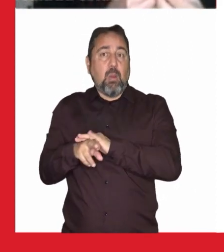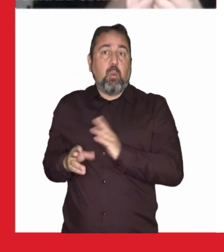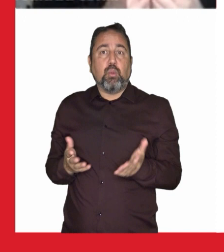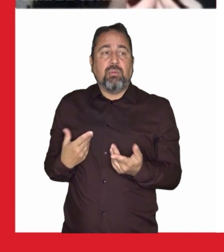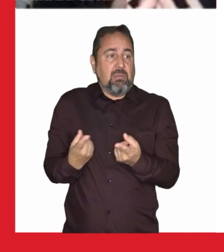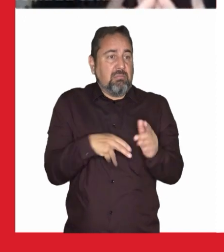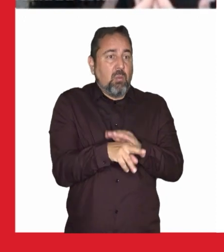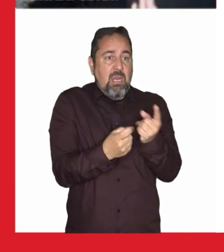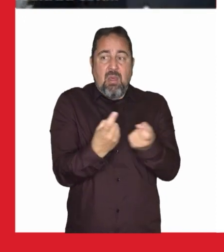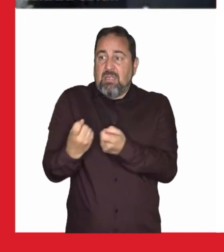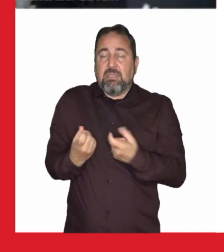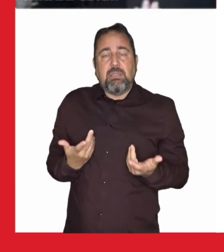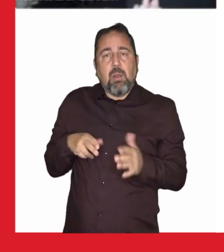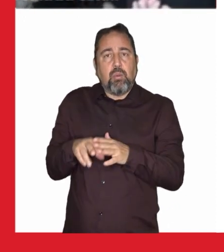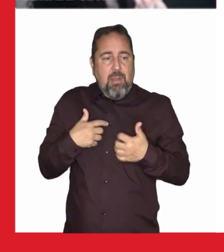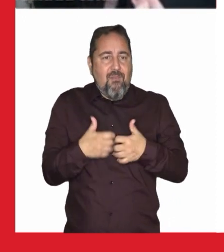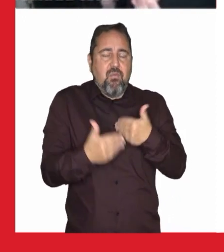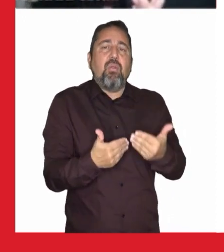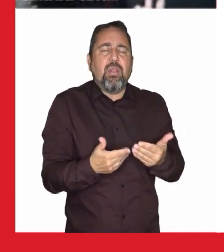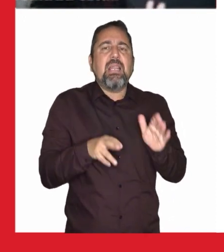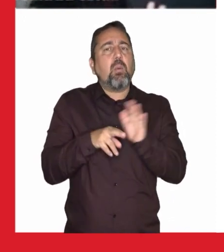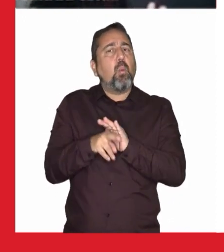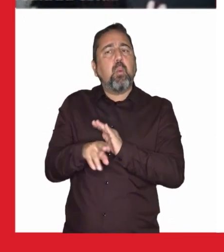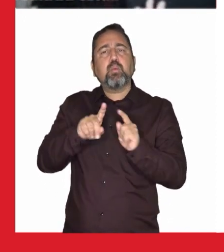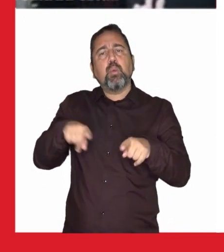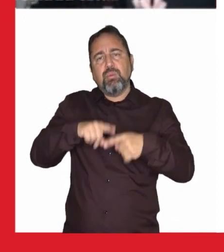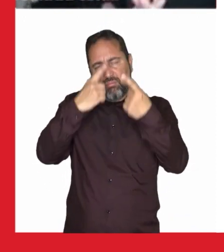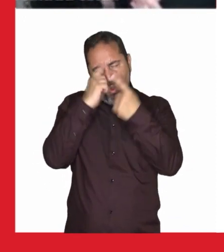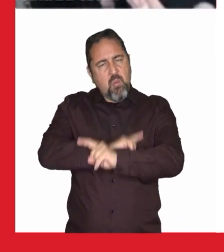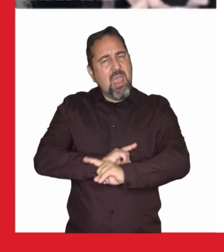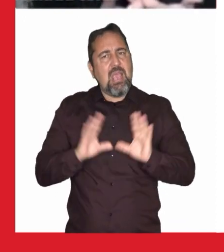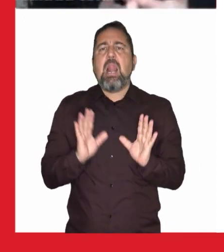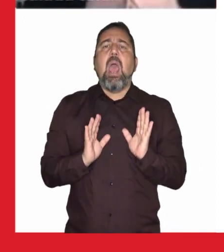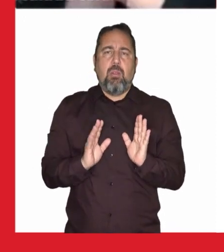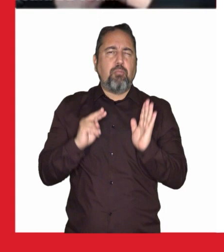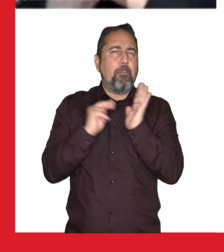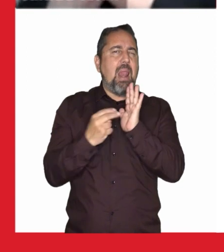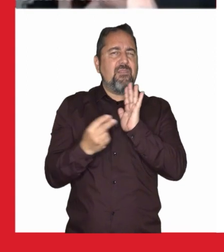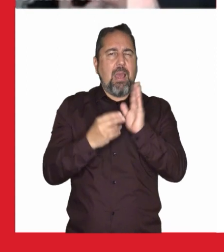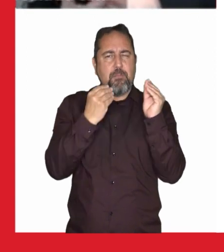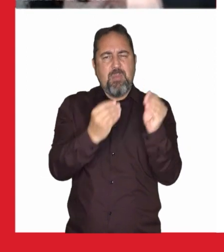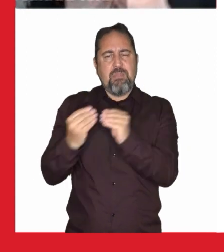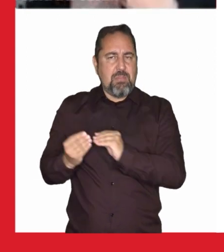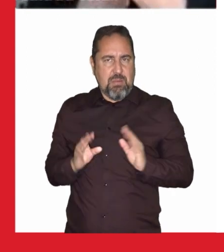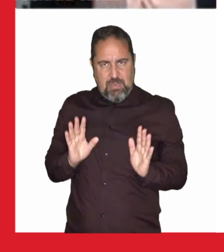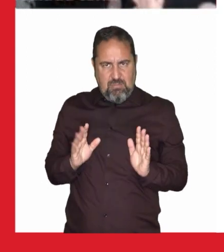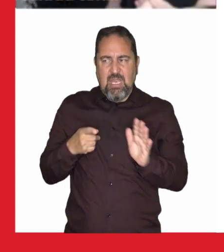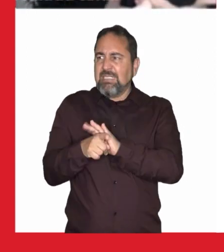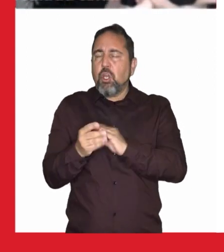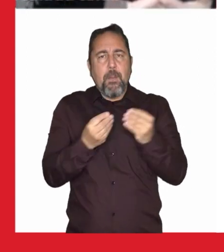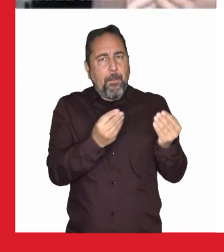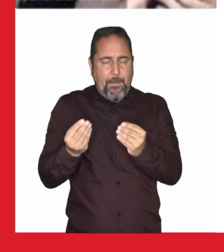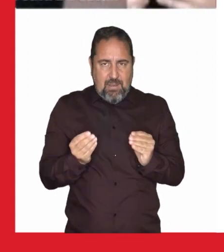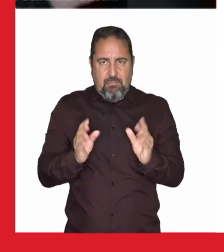negocio funciona en base a recursos. Necesitas recursos para que esto funcione. Y esos recursos tienes que tenerlos muy claros, muy